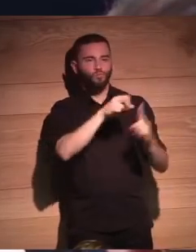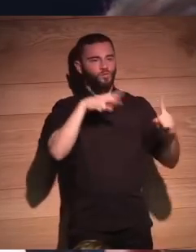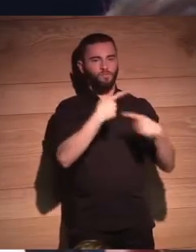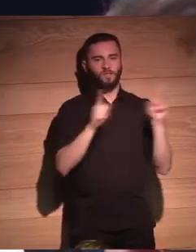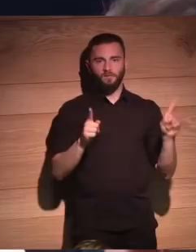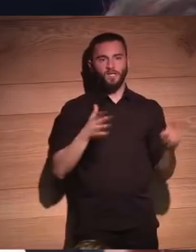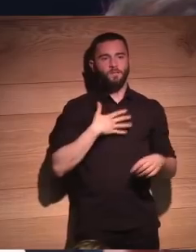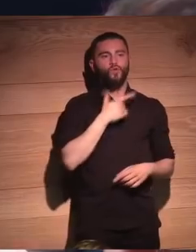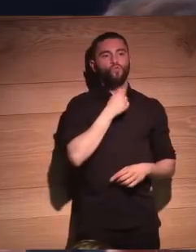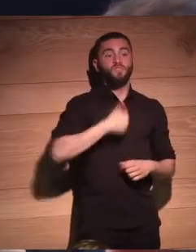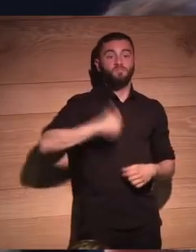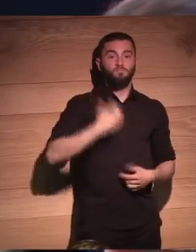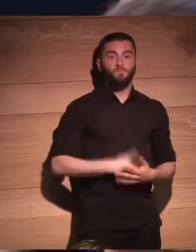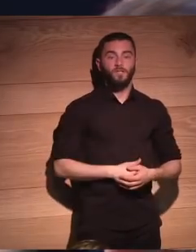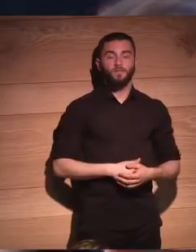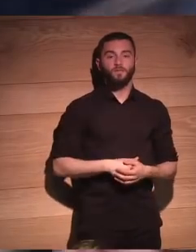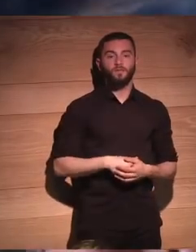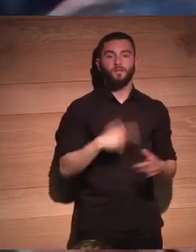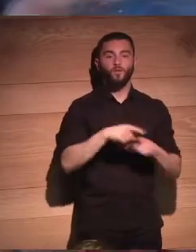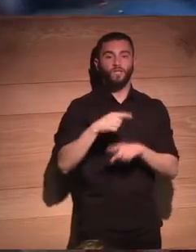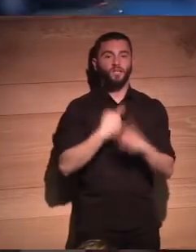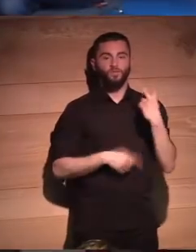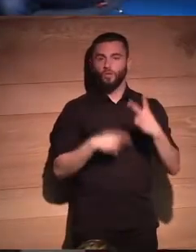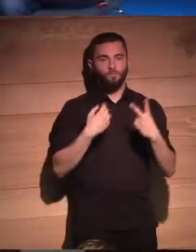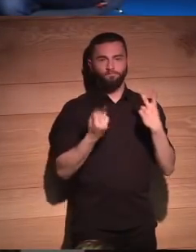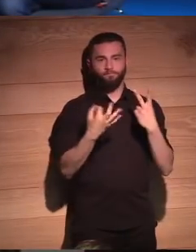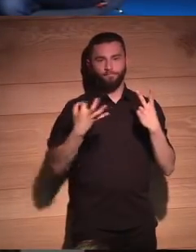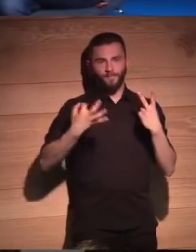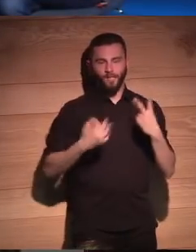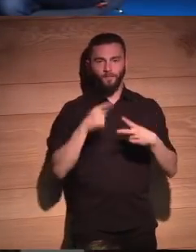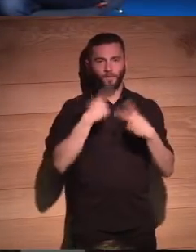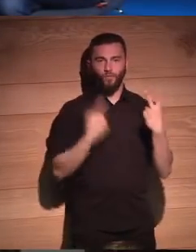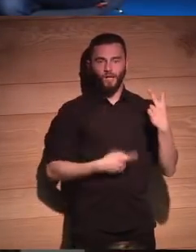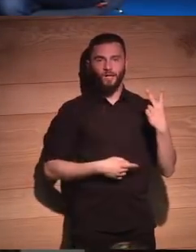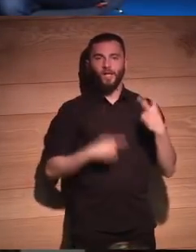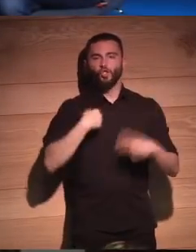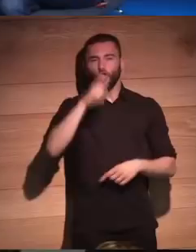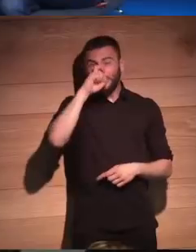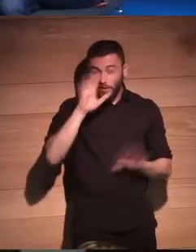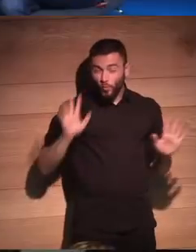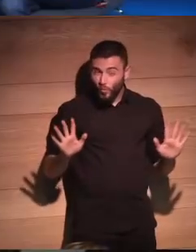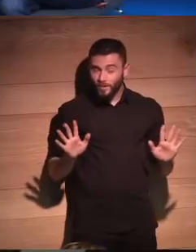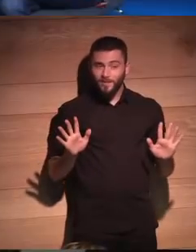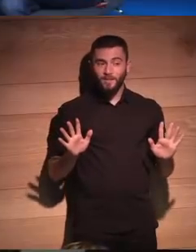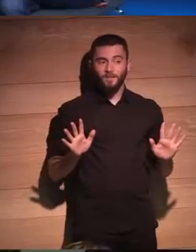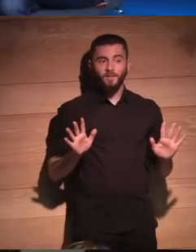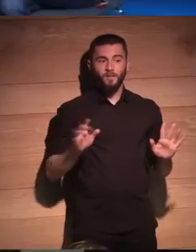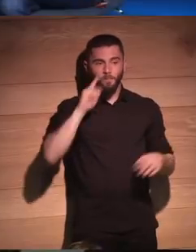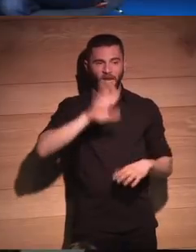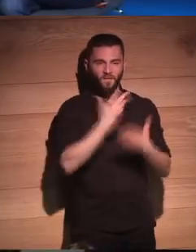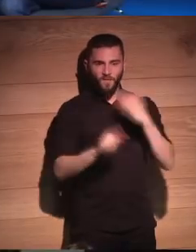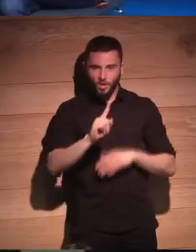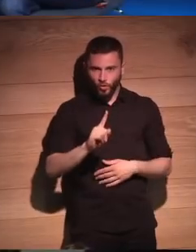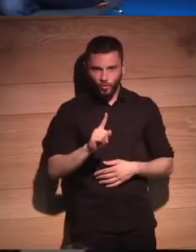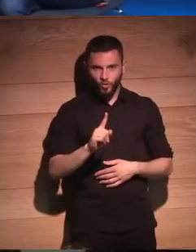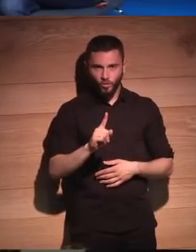A mí me gusta mucho más. Hay dos cosas que yo creo que hay que decir sobre esto. Una es que yo recuerde, creo que no me equivoco,